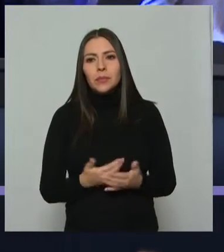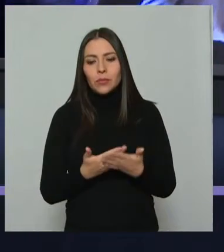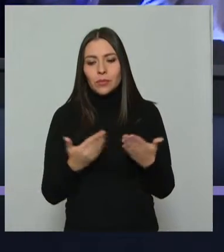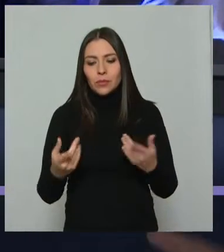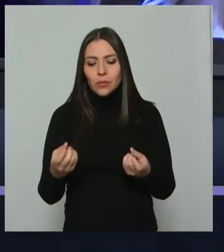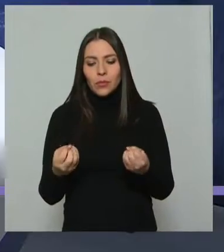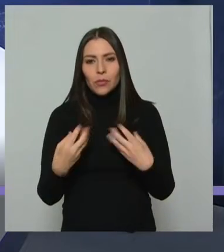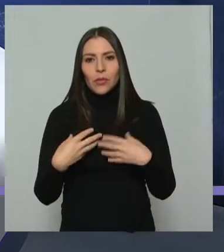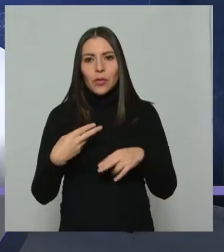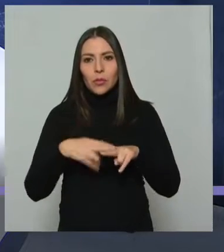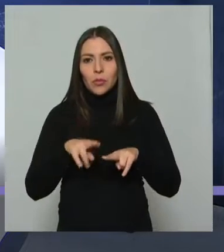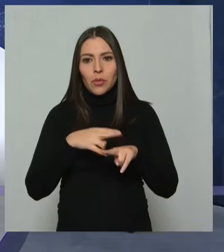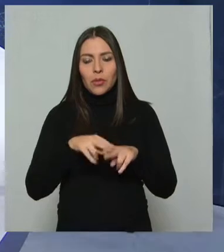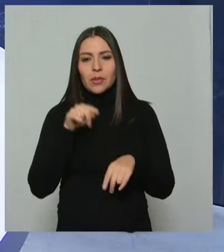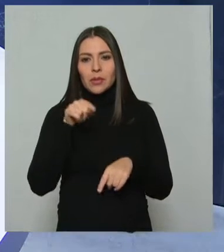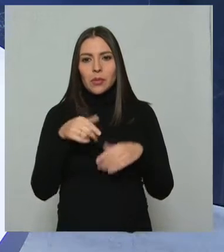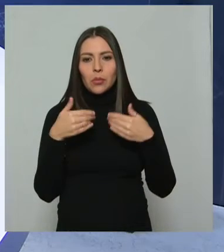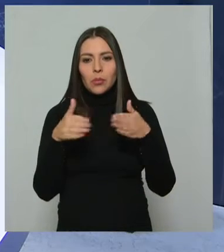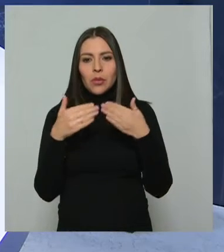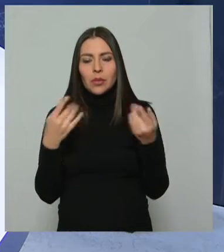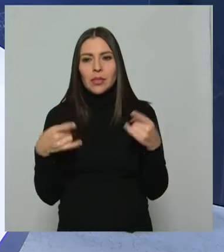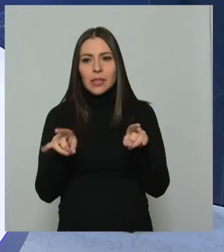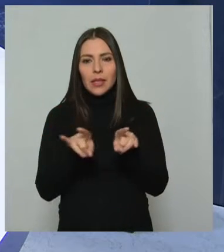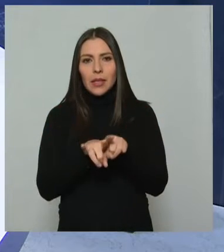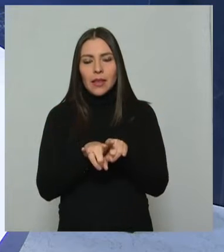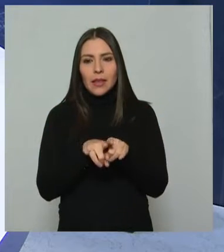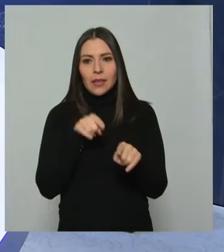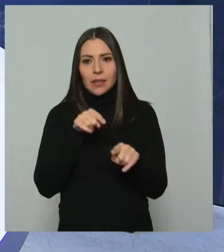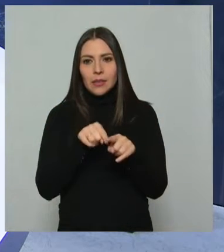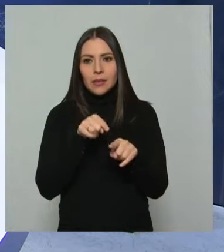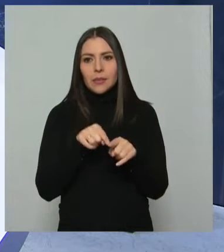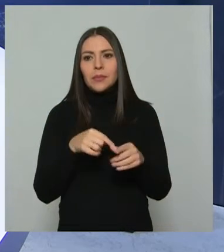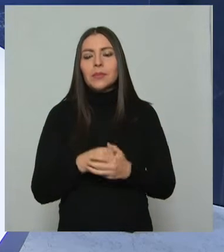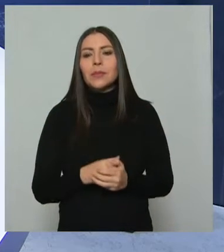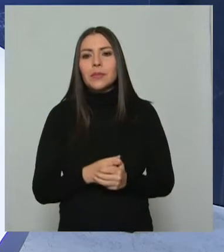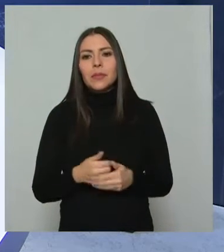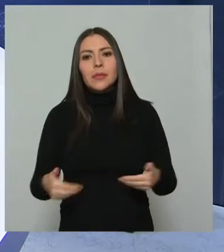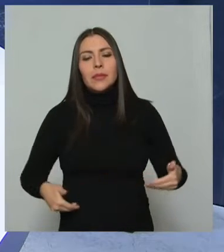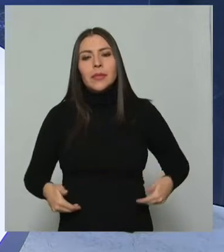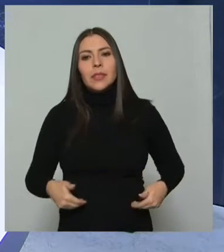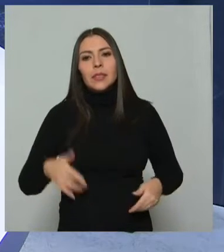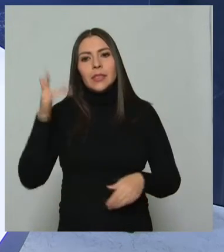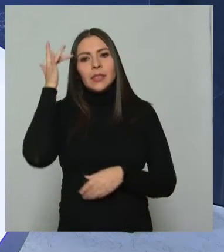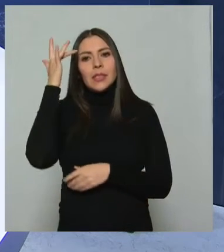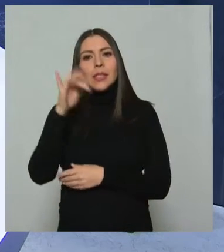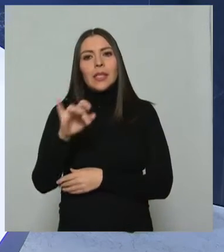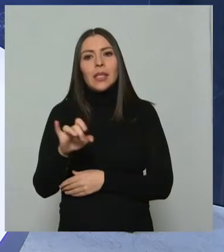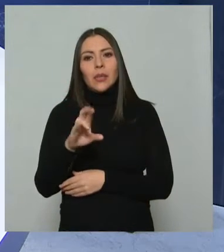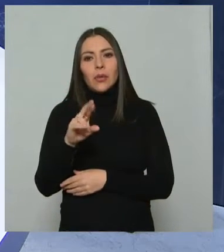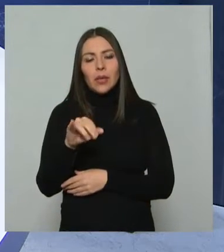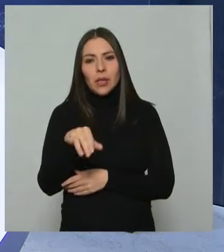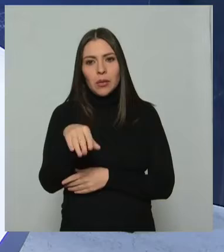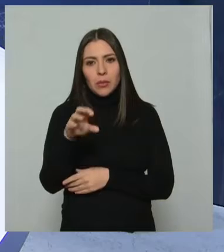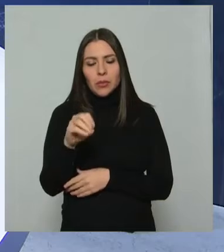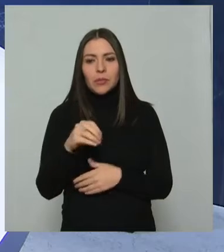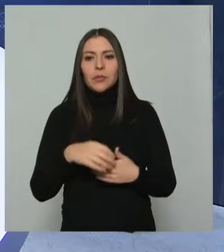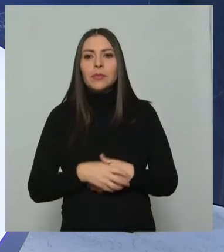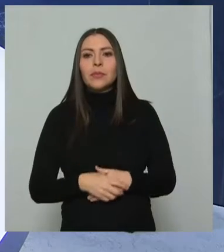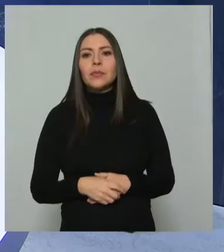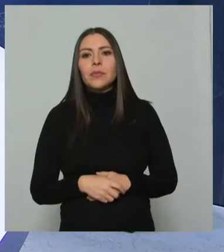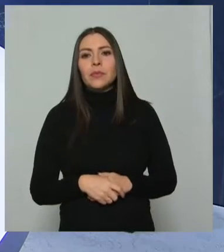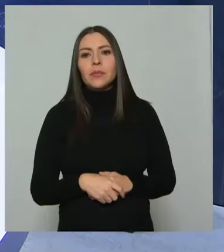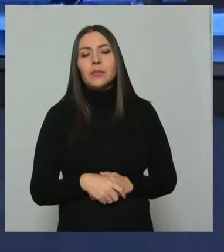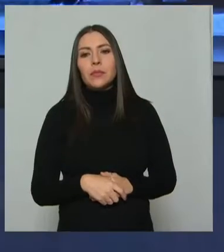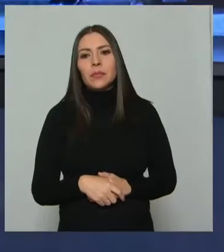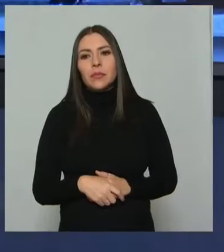ahora Ajá. son de a puerta cerrada. Es correcto. A puerta cerrada, ¿eh? En el Teatro San Jerónimo. Y hoy va a haber una- @capital_21.